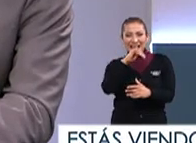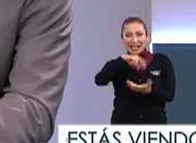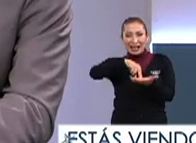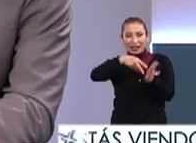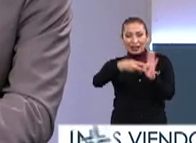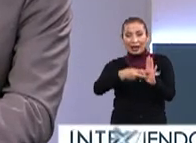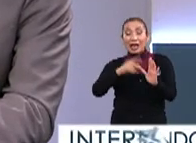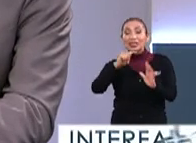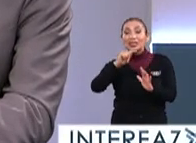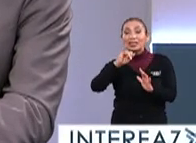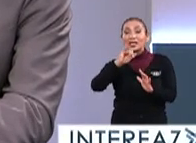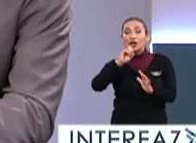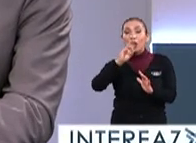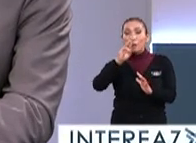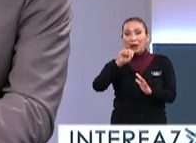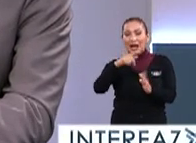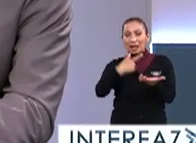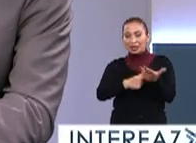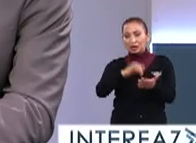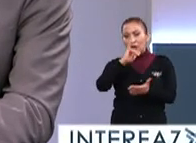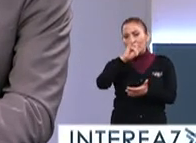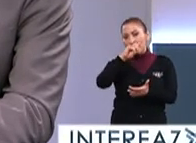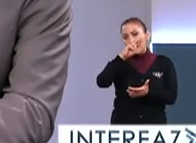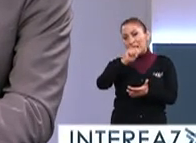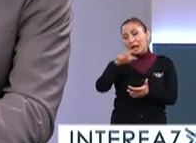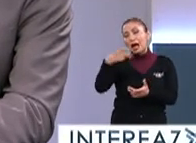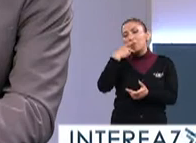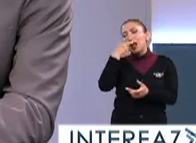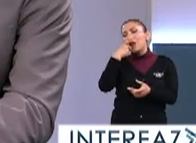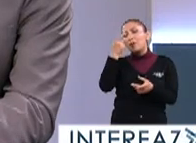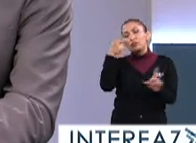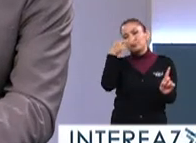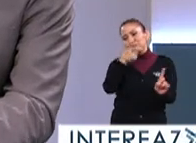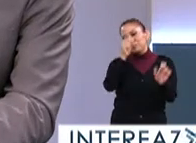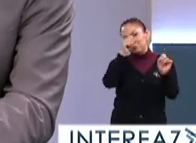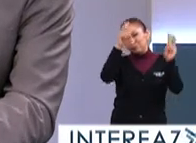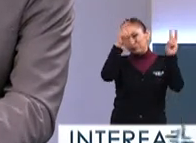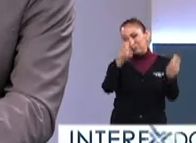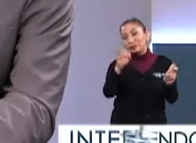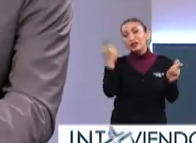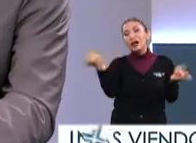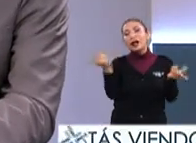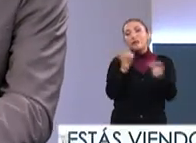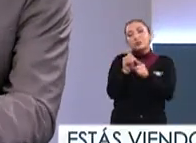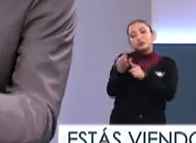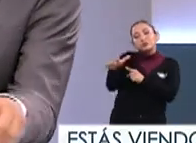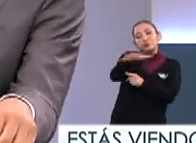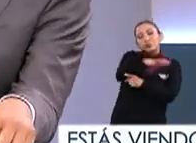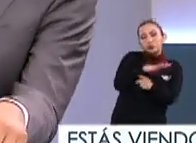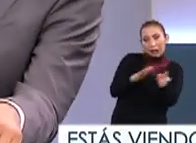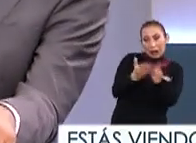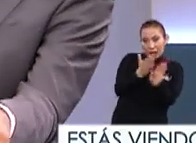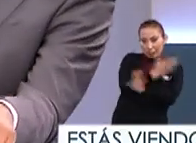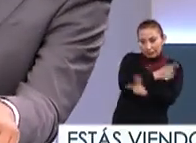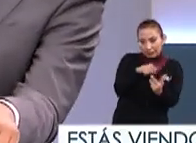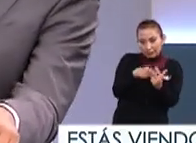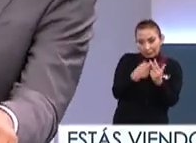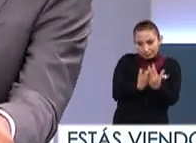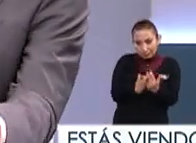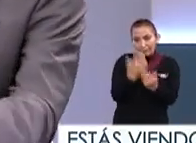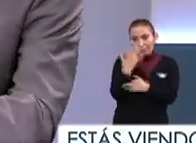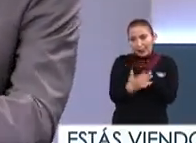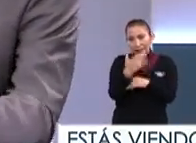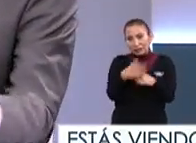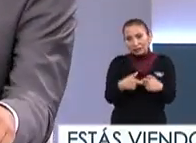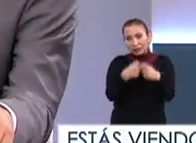Arquitectura, Unidad Ticomán, del Instituto Politécnico Nacional, con quien hablaremos de esto que está afectándonos. Antes de iniciar, mientras